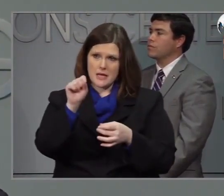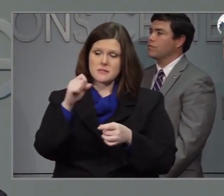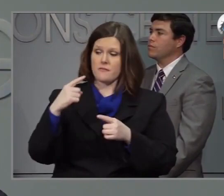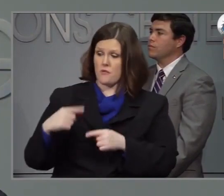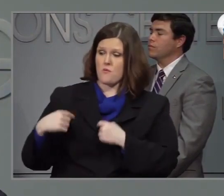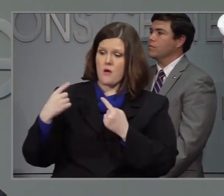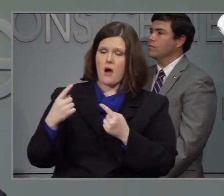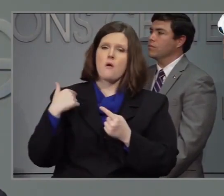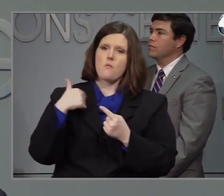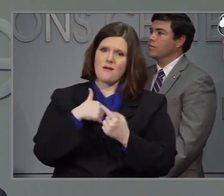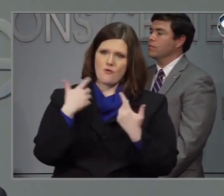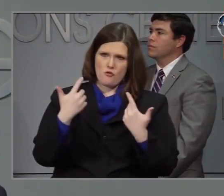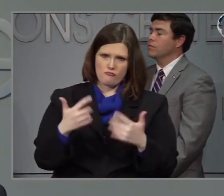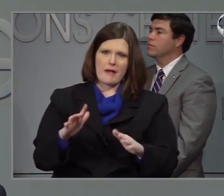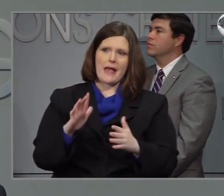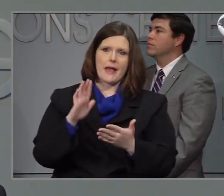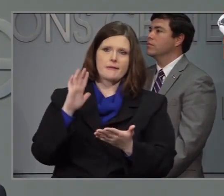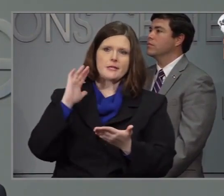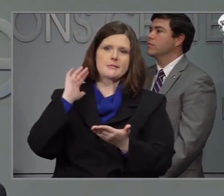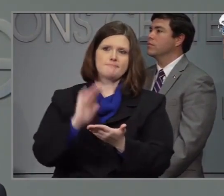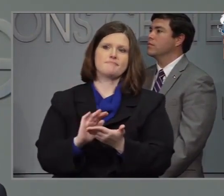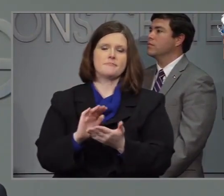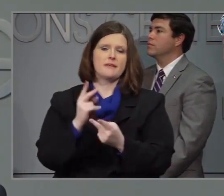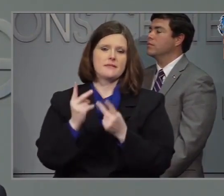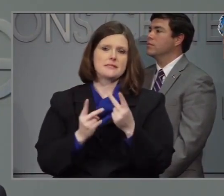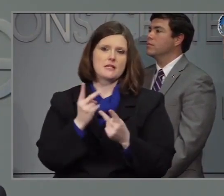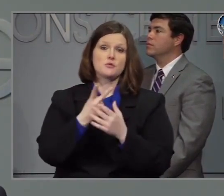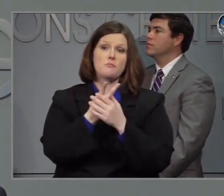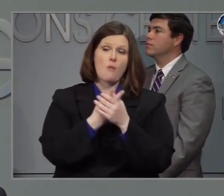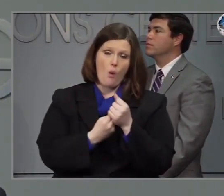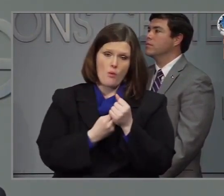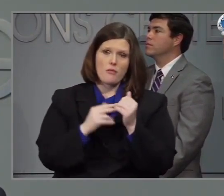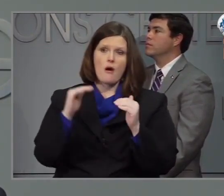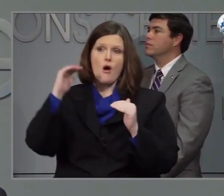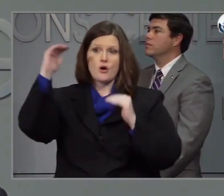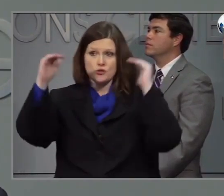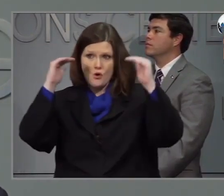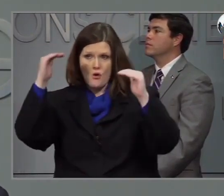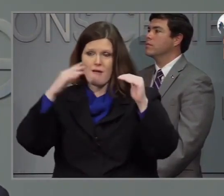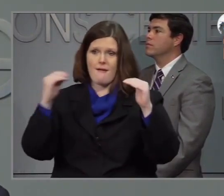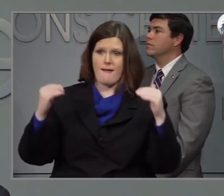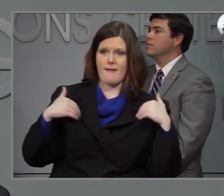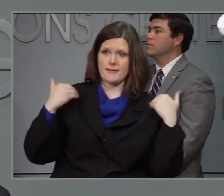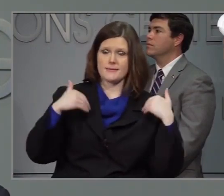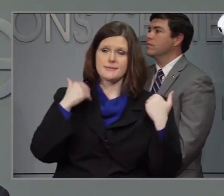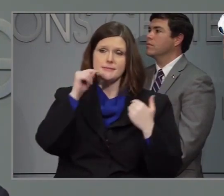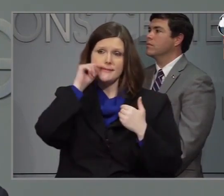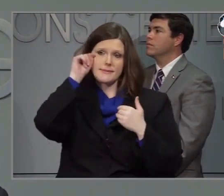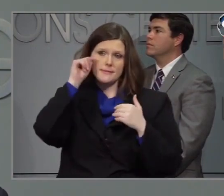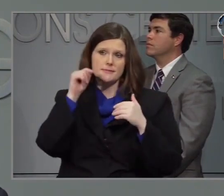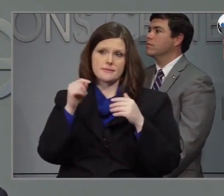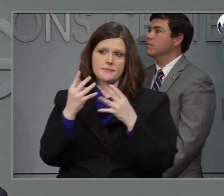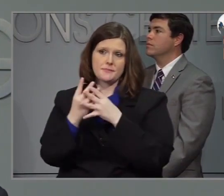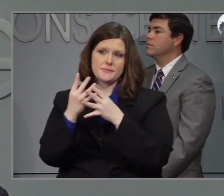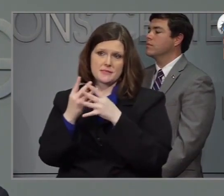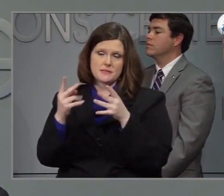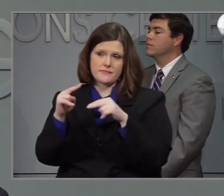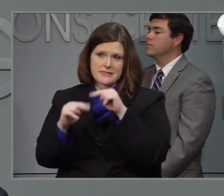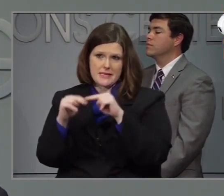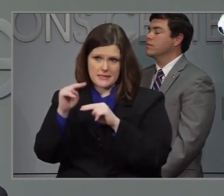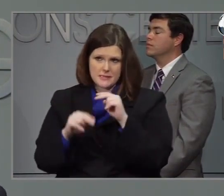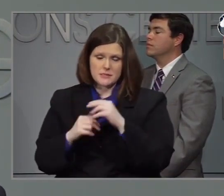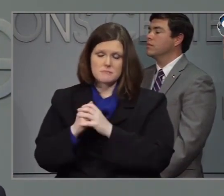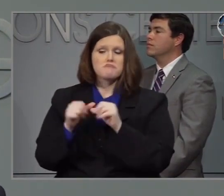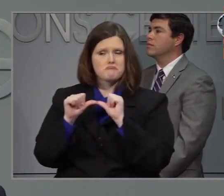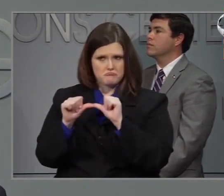durante ya un tiempo hemos estrin egido visitas tanto en correccionales de adultos así como de